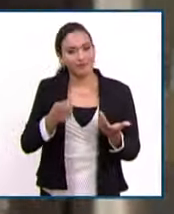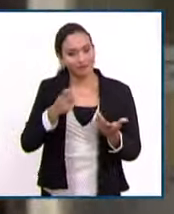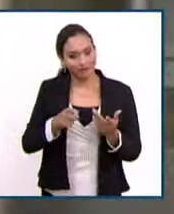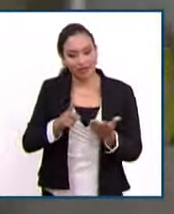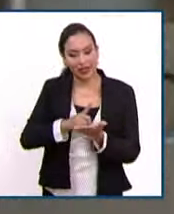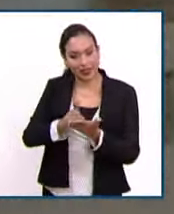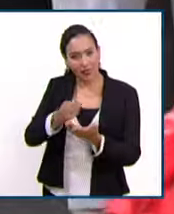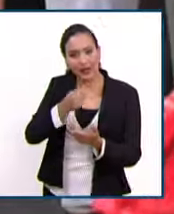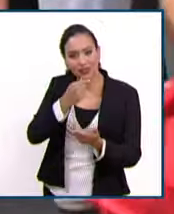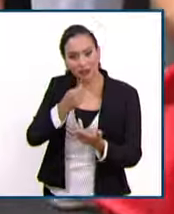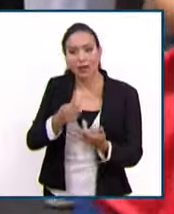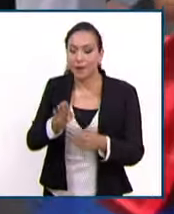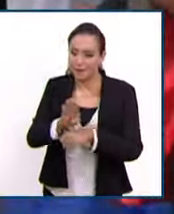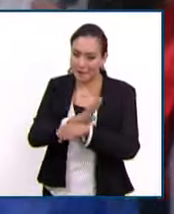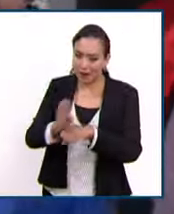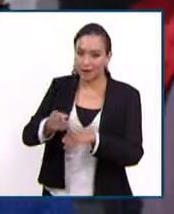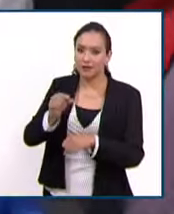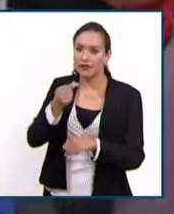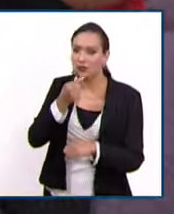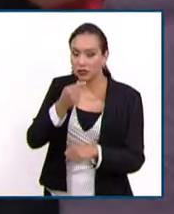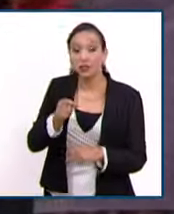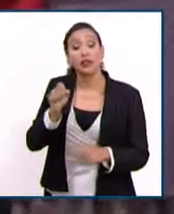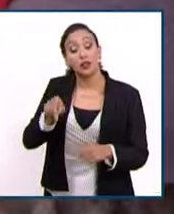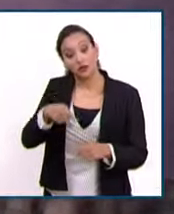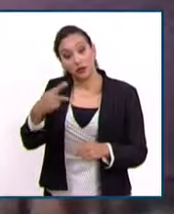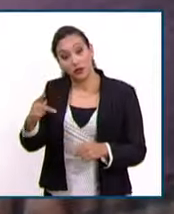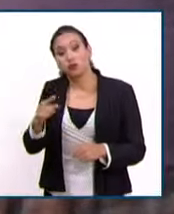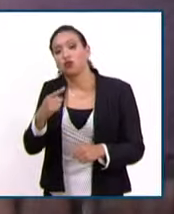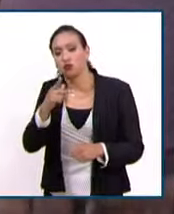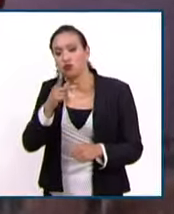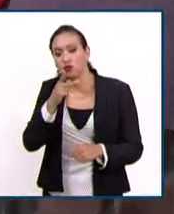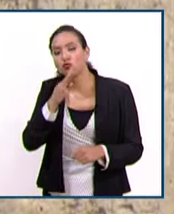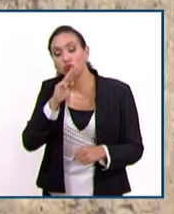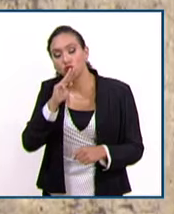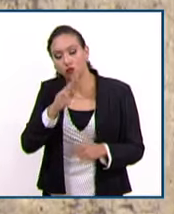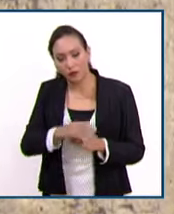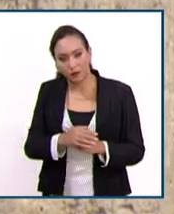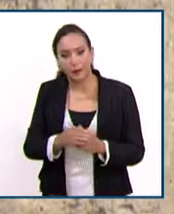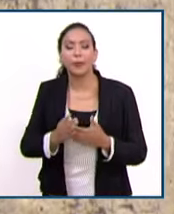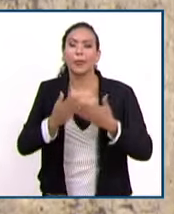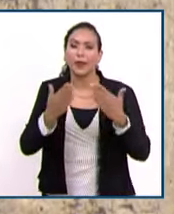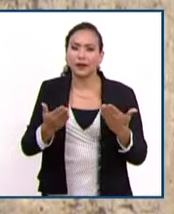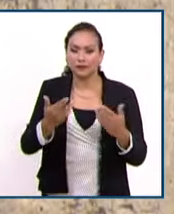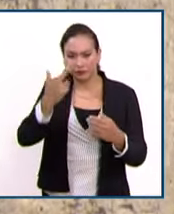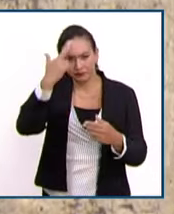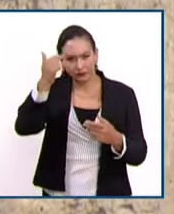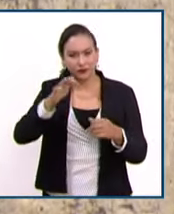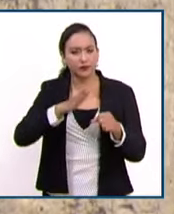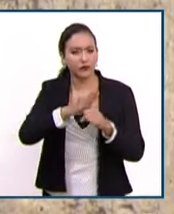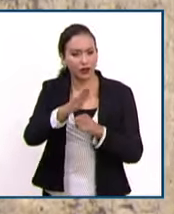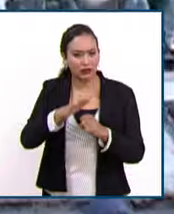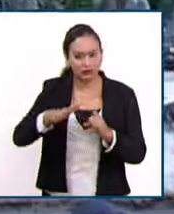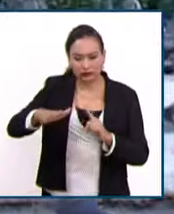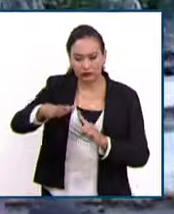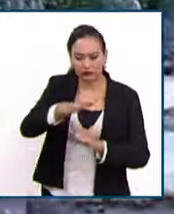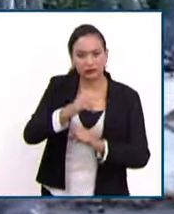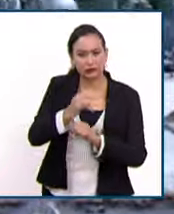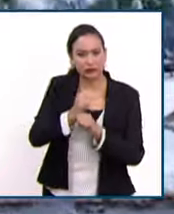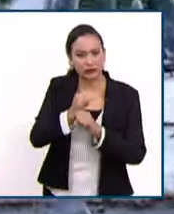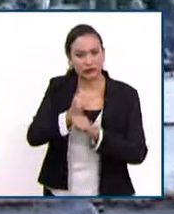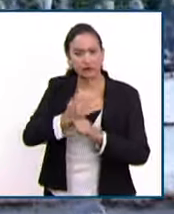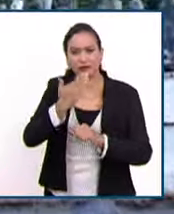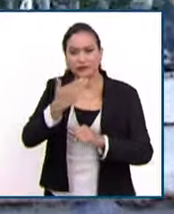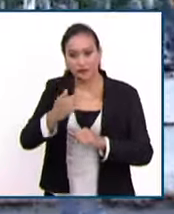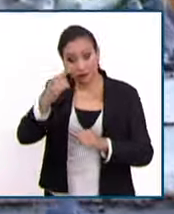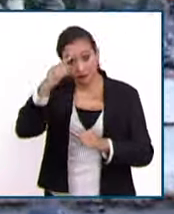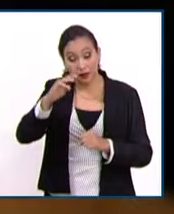derecho tutelado en beneficio de la persona menor de edad. Dilucidar de manera fundada y motivada la forma en la que la resolución puede incidir en